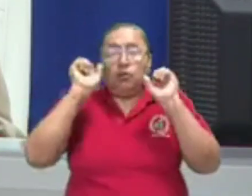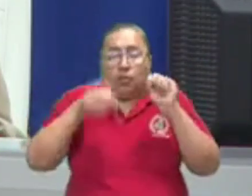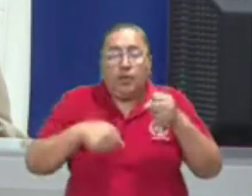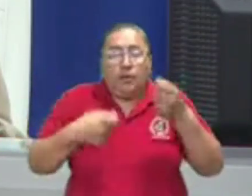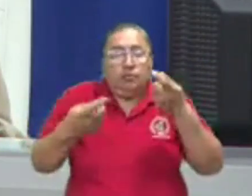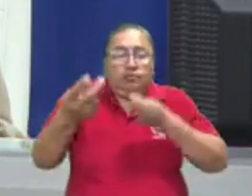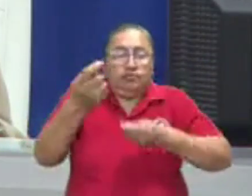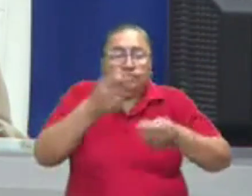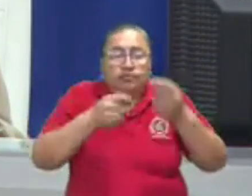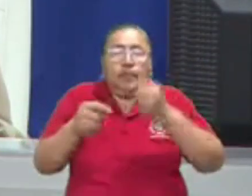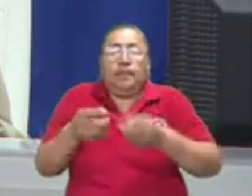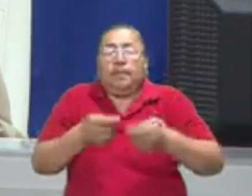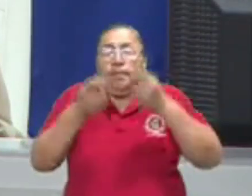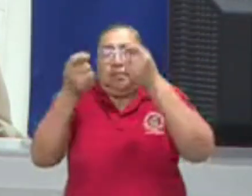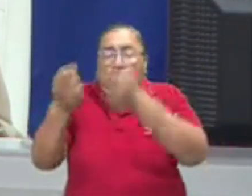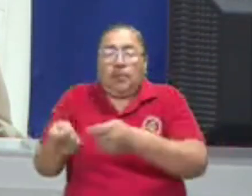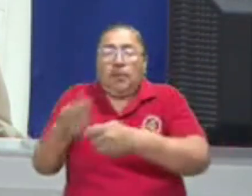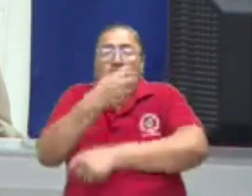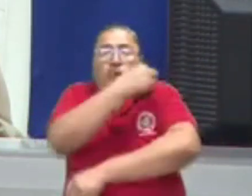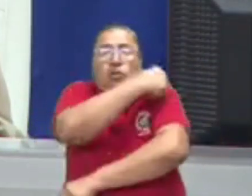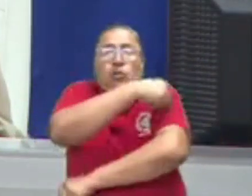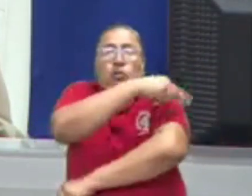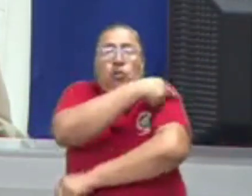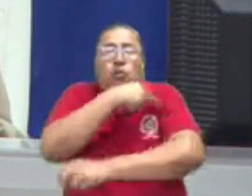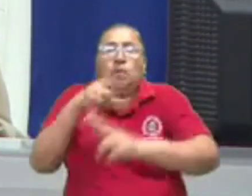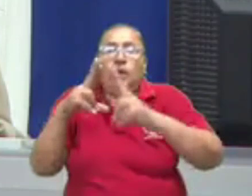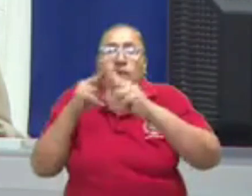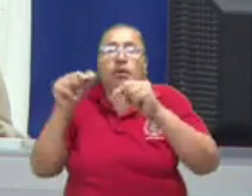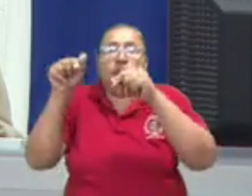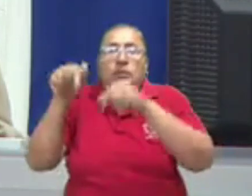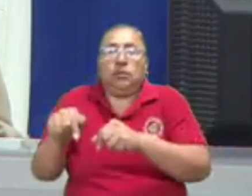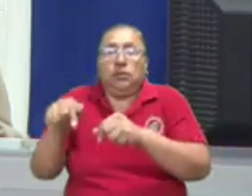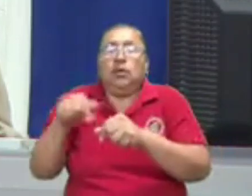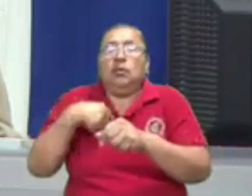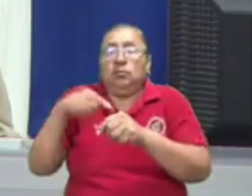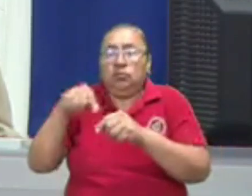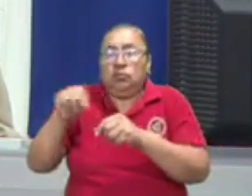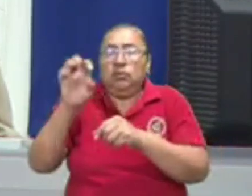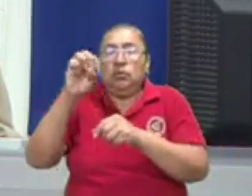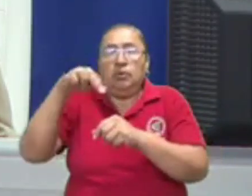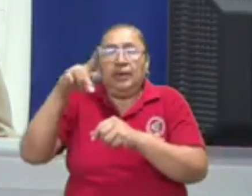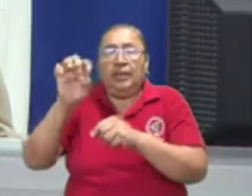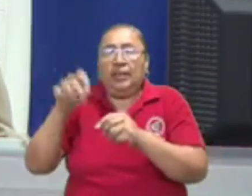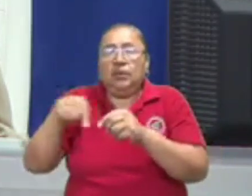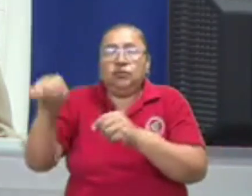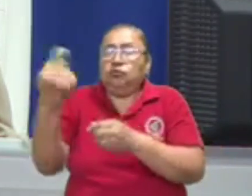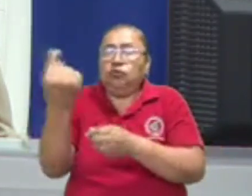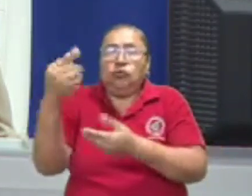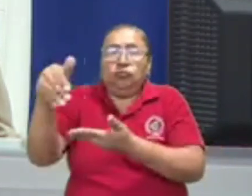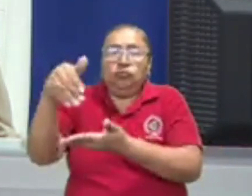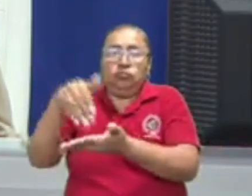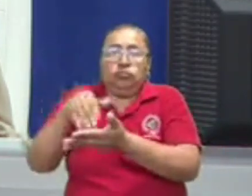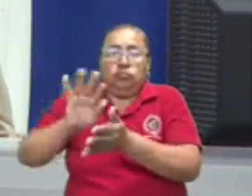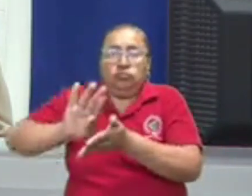administrados por la Cruz Roja Nicaragüense, ente descentralizado